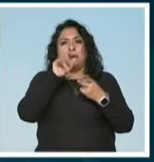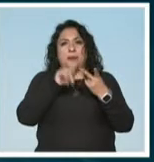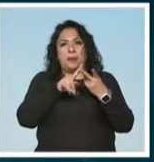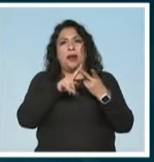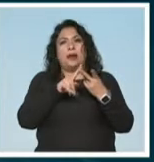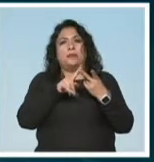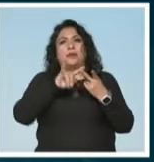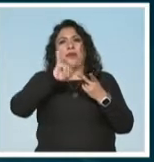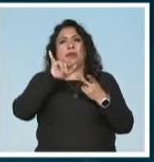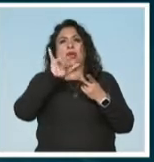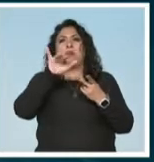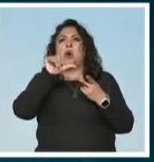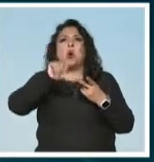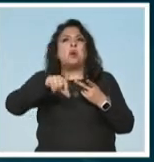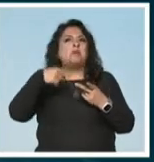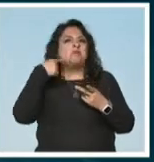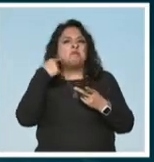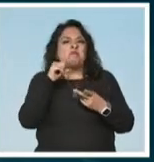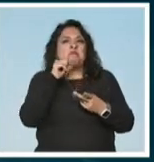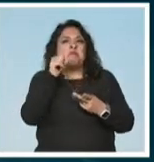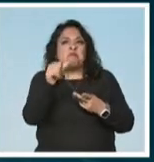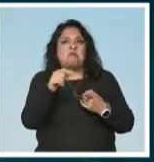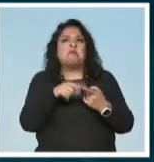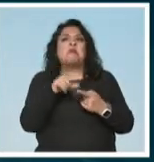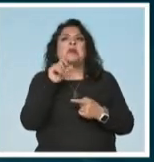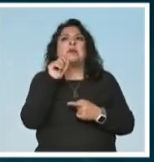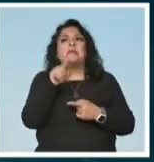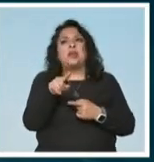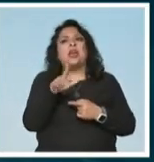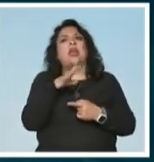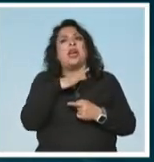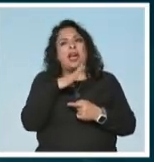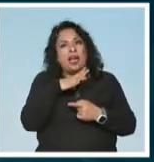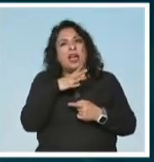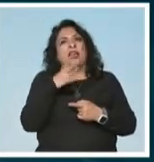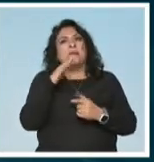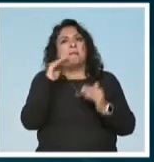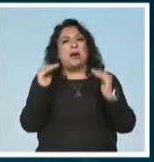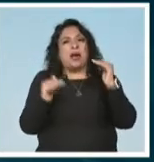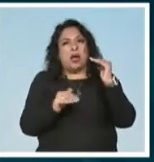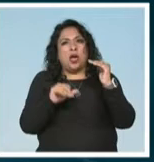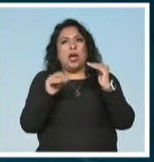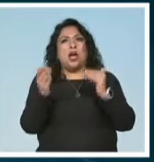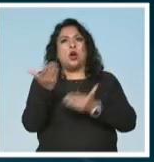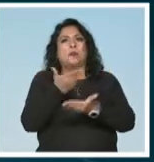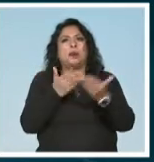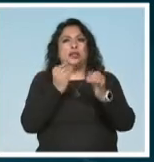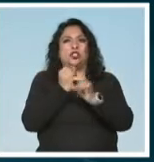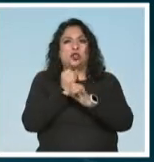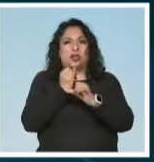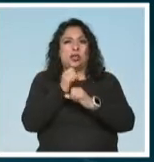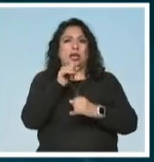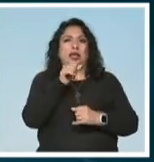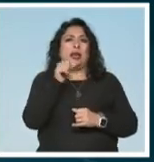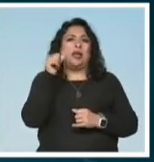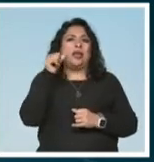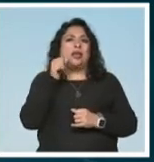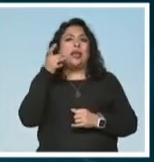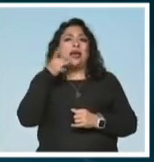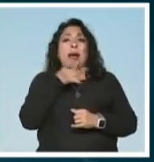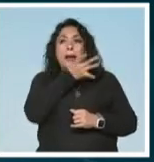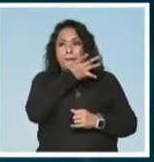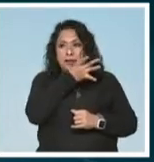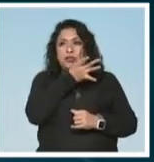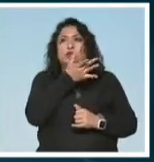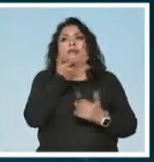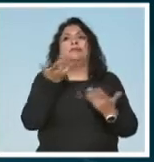Ma, que ahora no suena absolutamente nada y por supuesto ha quedado en una posición inferior a la de comercio electrónico de Amazon. ¿Y qué es lo que